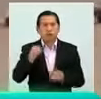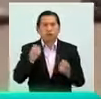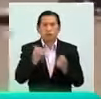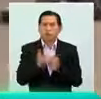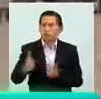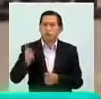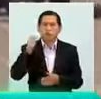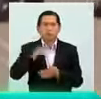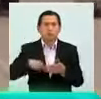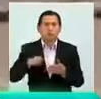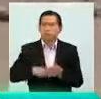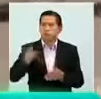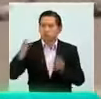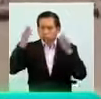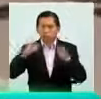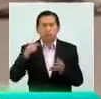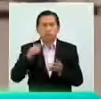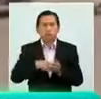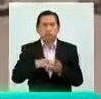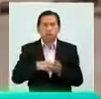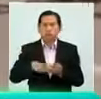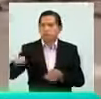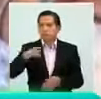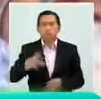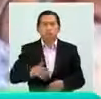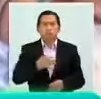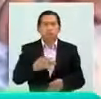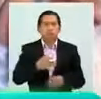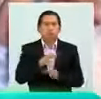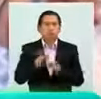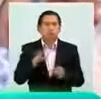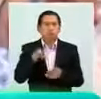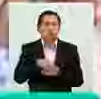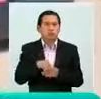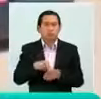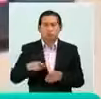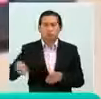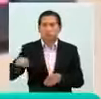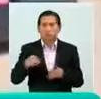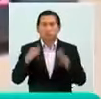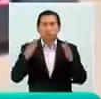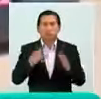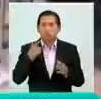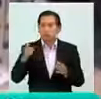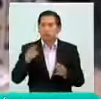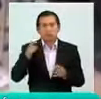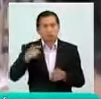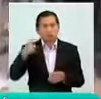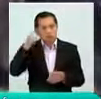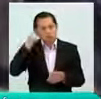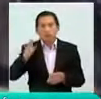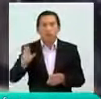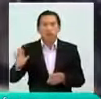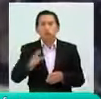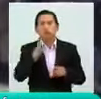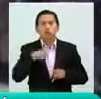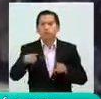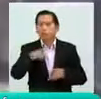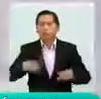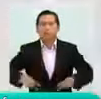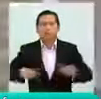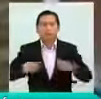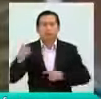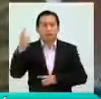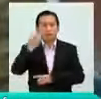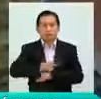y rechaza estas determinaciones por las cuales no se sienten identificados. Comerciantes del mercado Belén dijeron que se debe pensar en la población que vive del día a